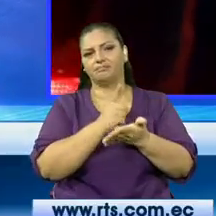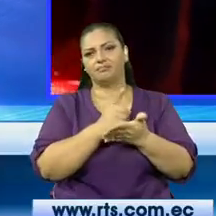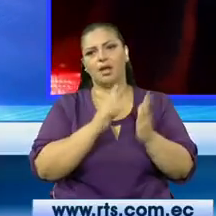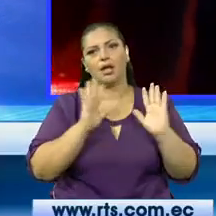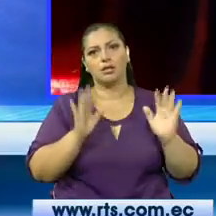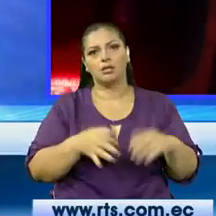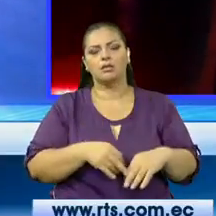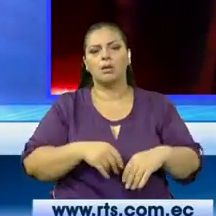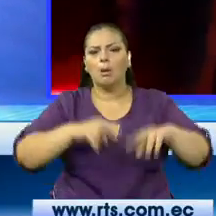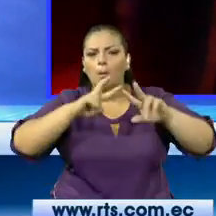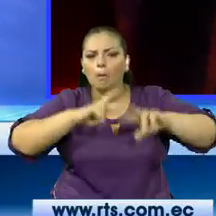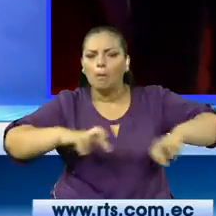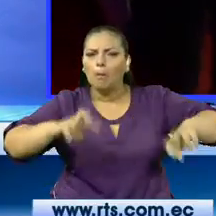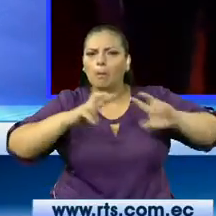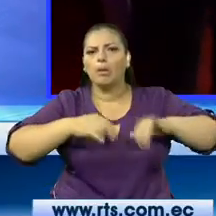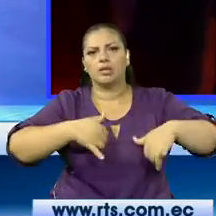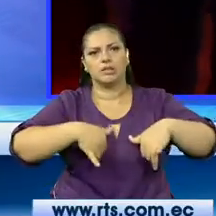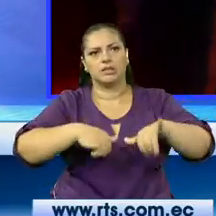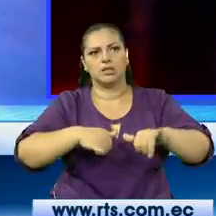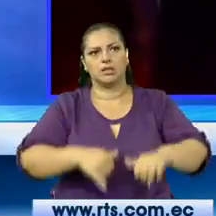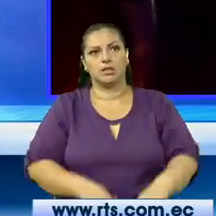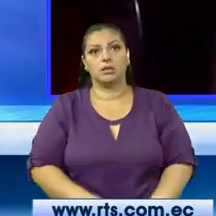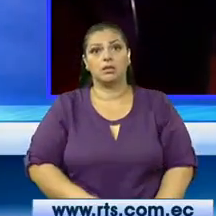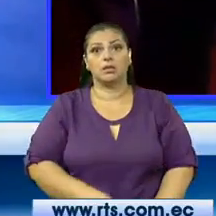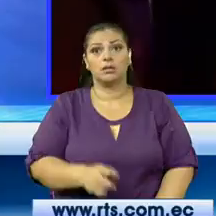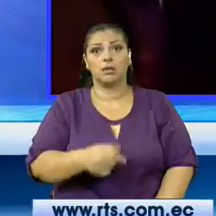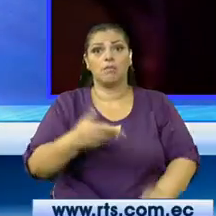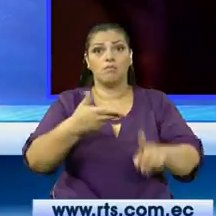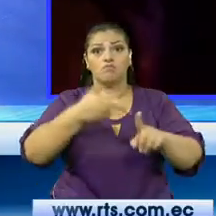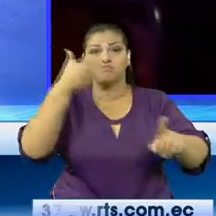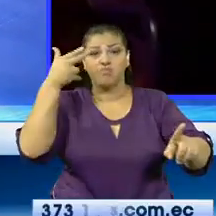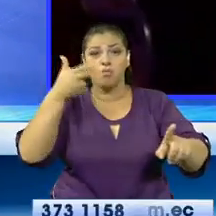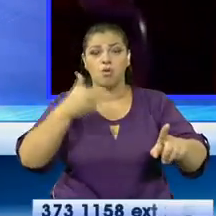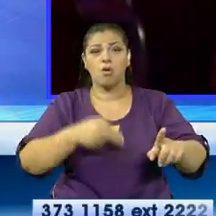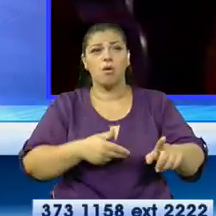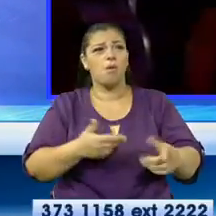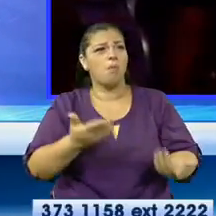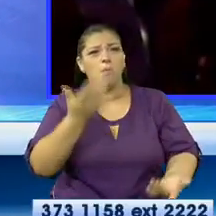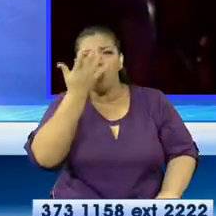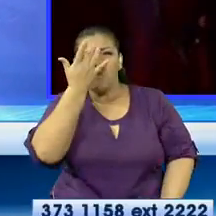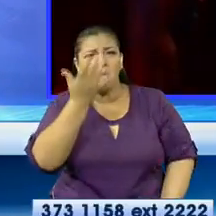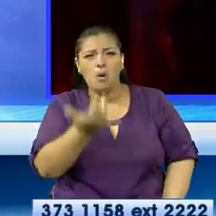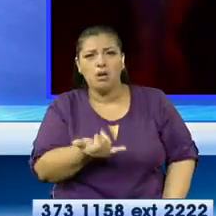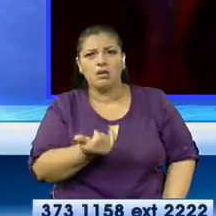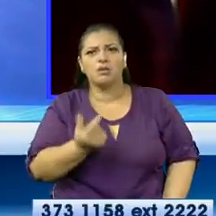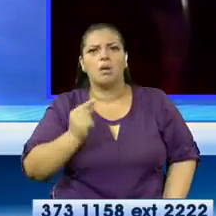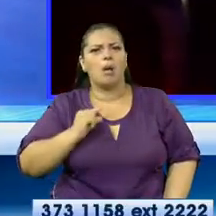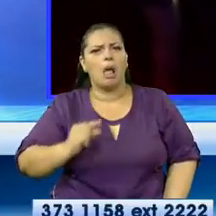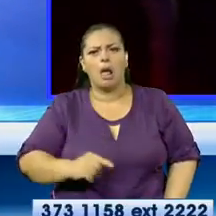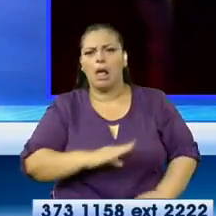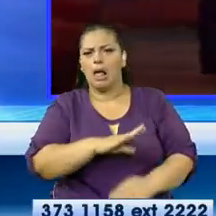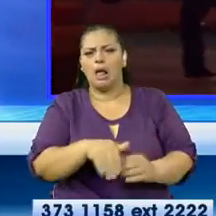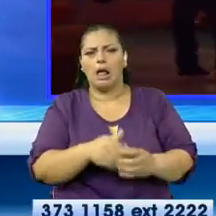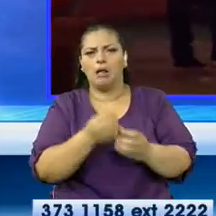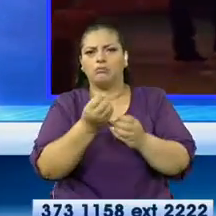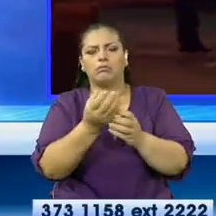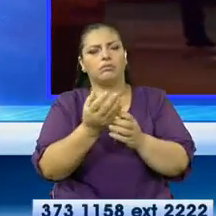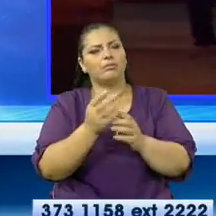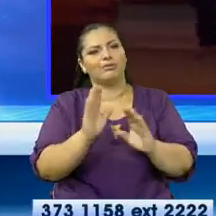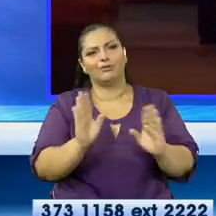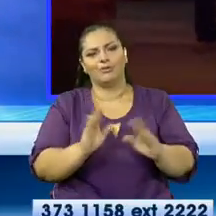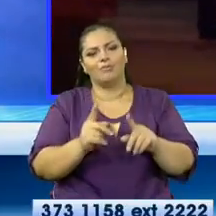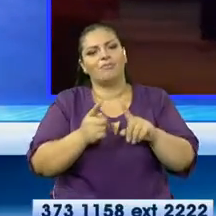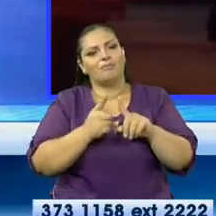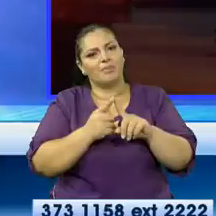no podemos hablar de hechos específicos, ya que como es conocimiento público, están dentro de